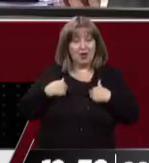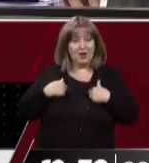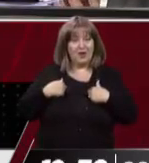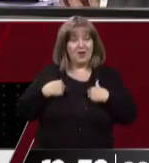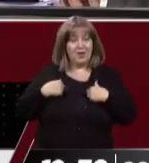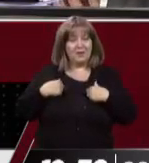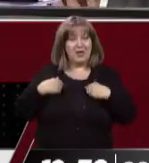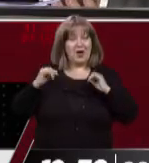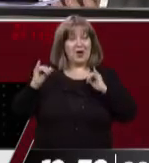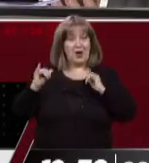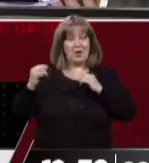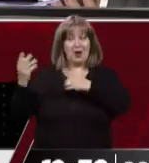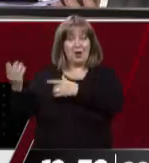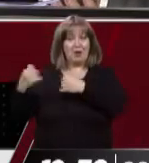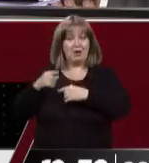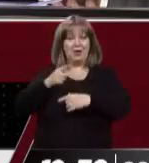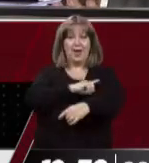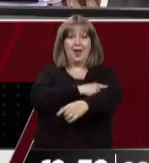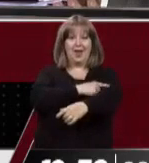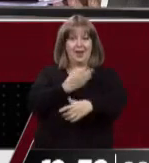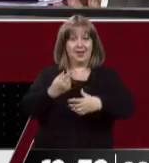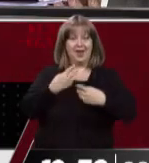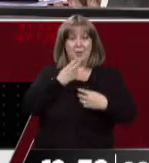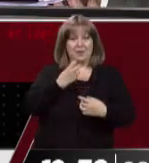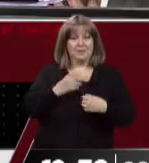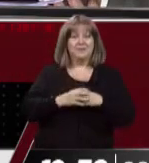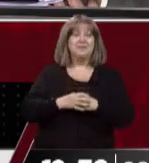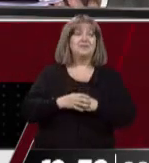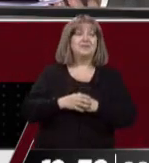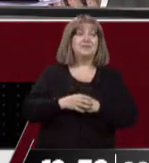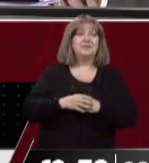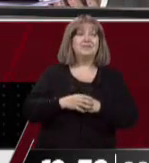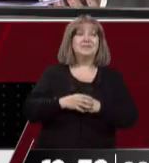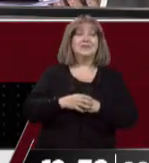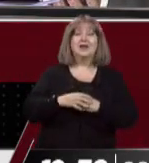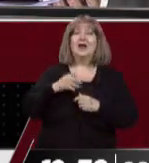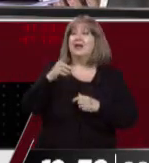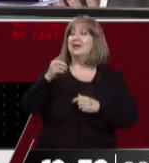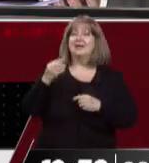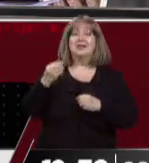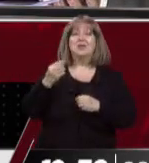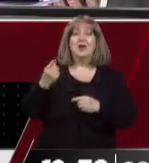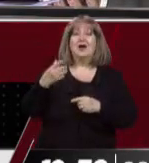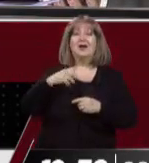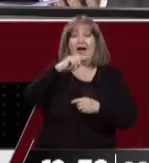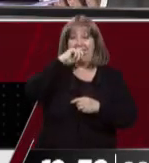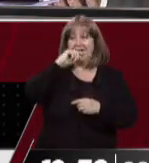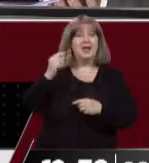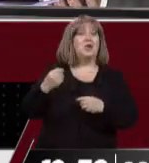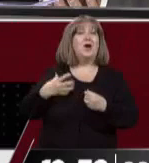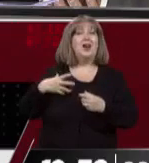¿Qué me dice Gisela? Julia tiene más energía que nosotros. ¿Qué envidias de tu abuela? Eso, la energía que tiene, claro. La